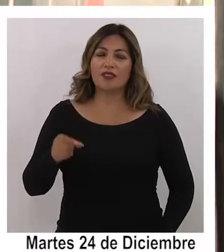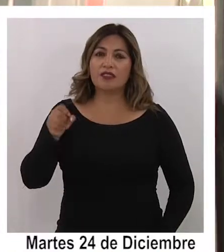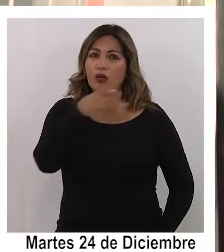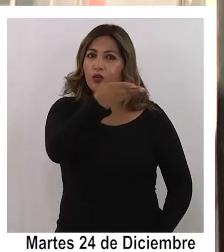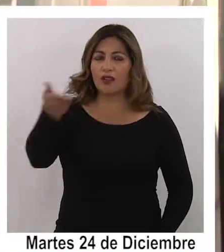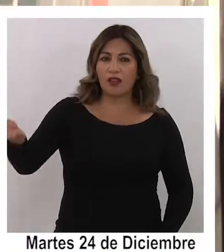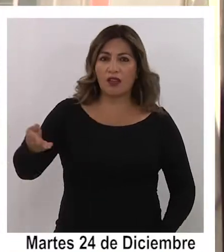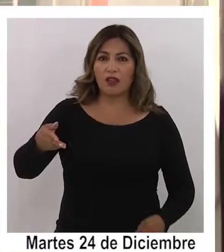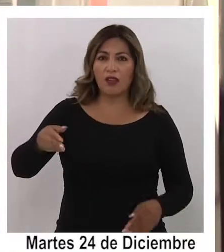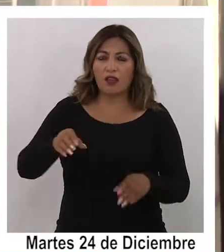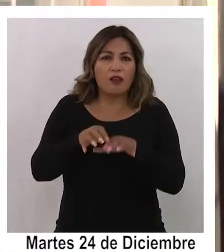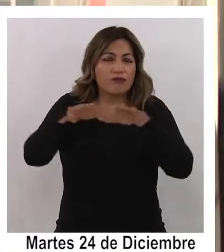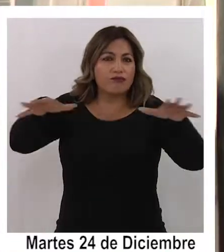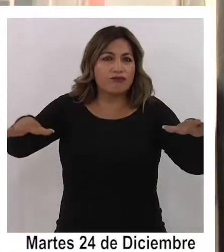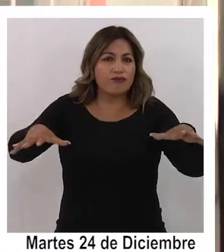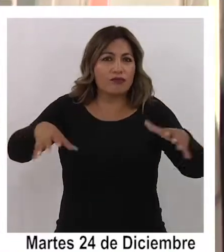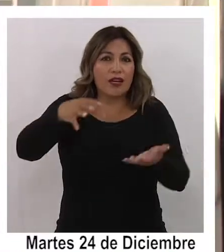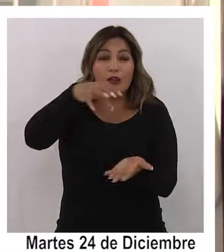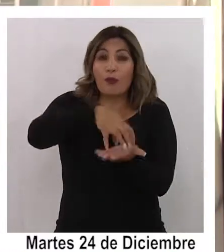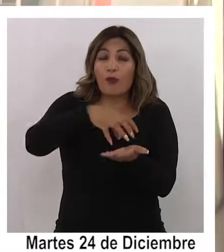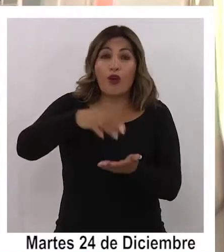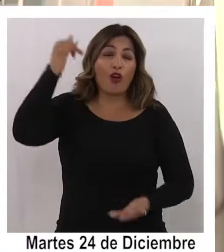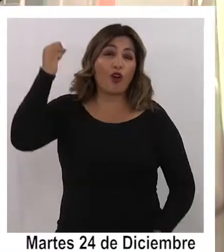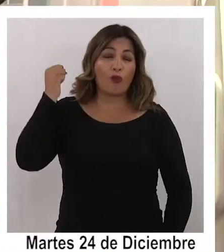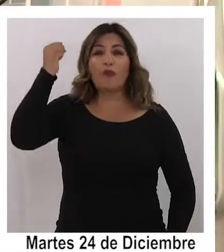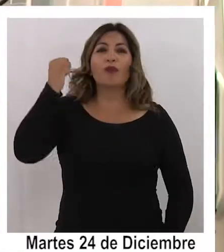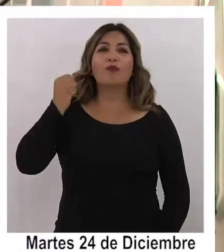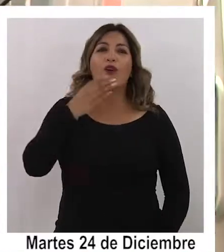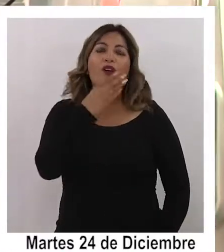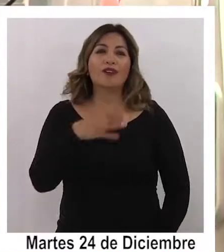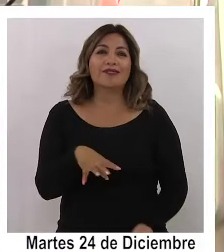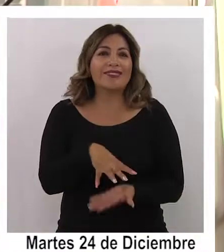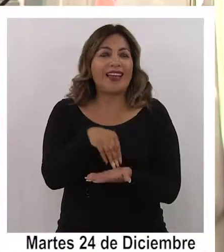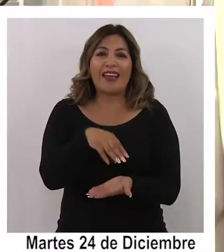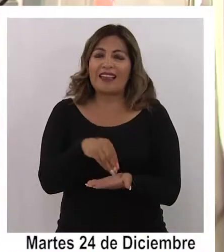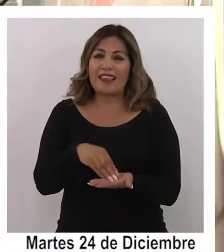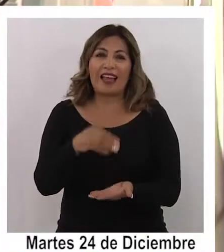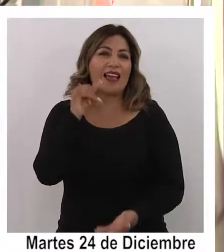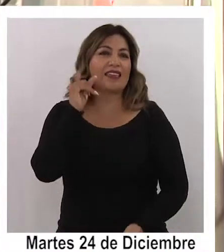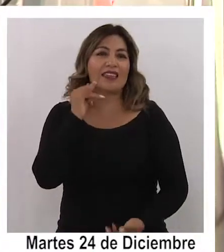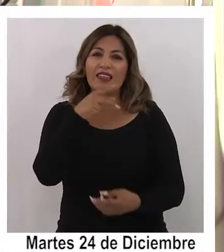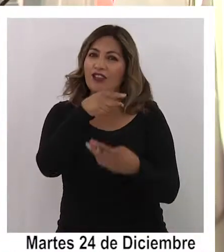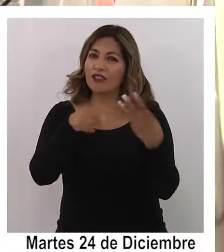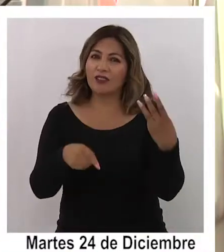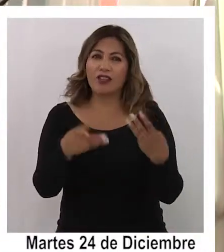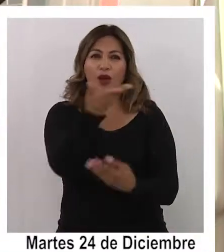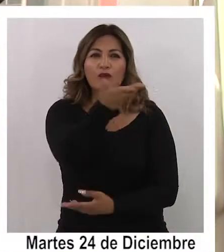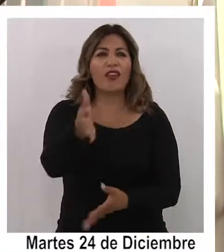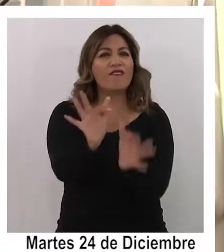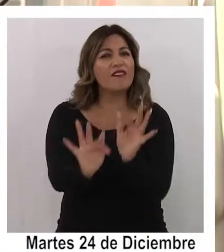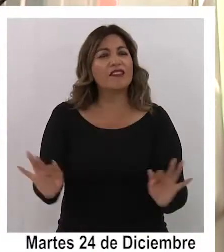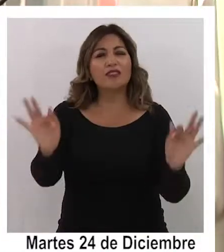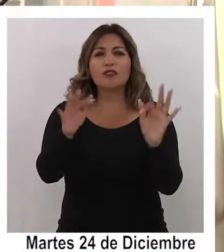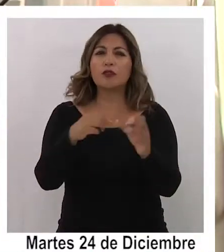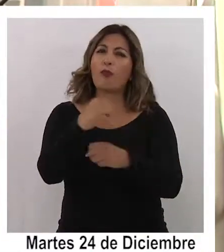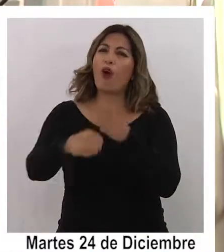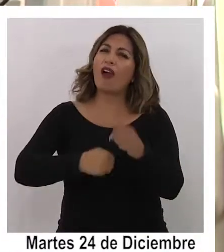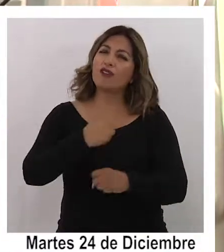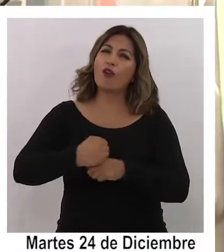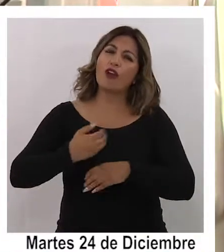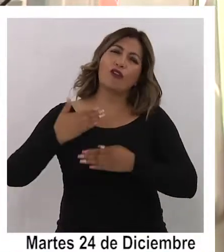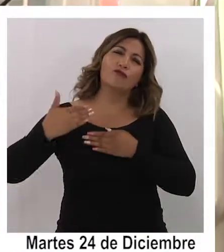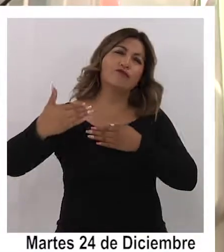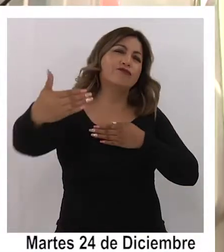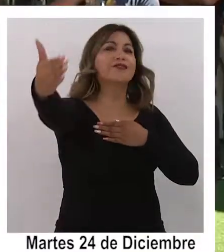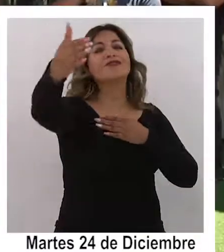norte, que ya están abalcando ustedes Copiapó, Arica, Iquique, así que felicitaciones y